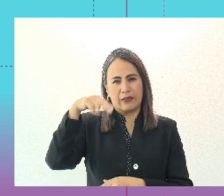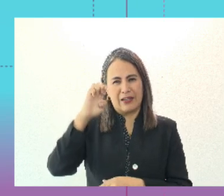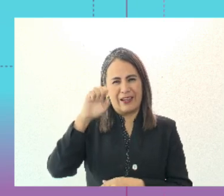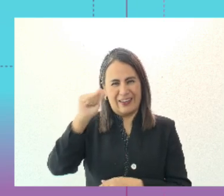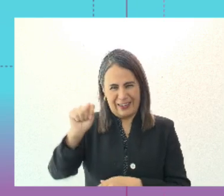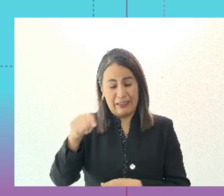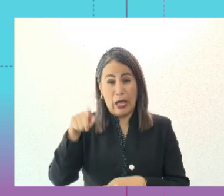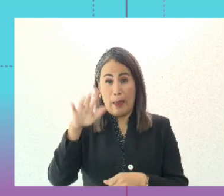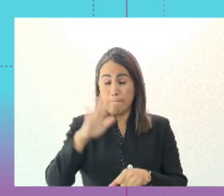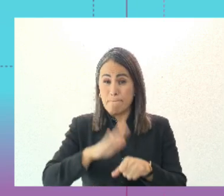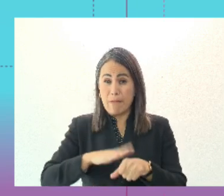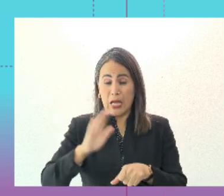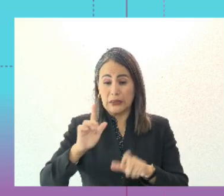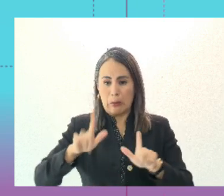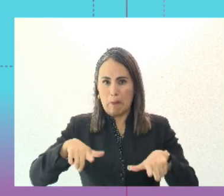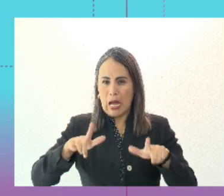visitada.